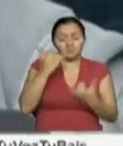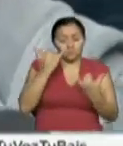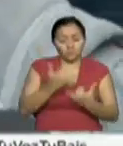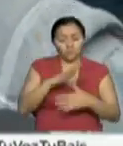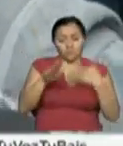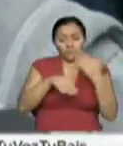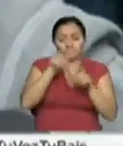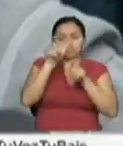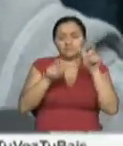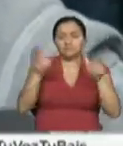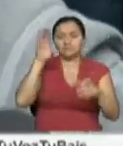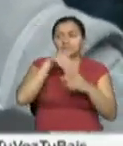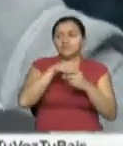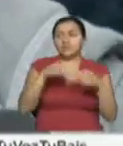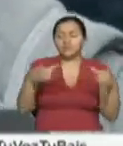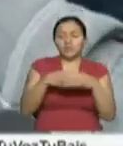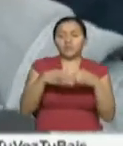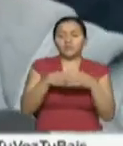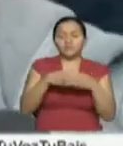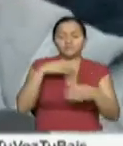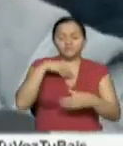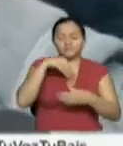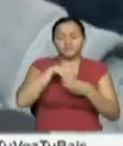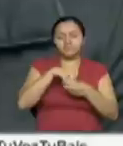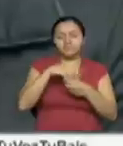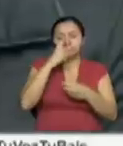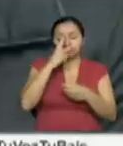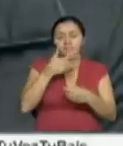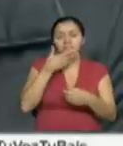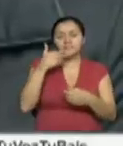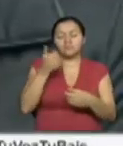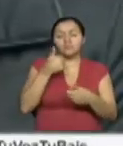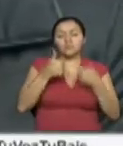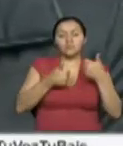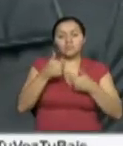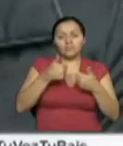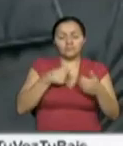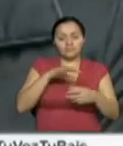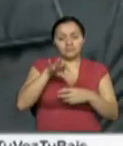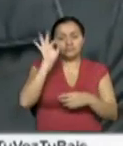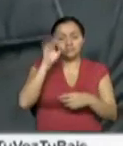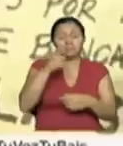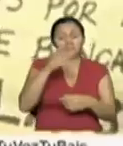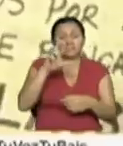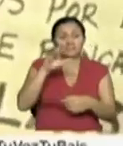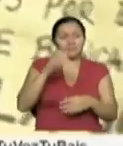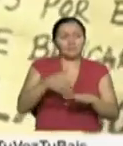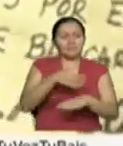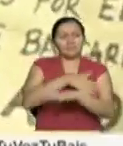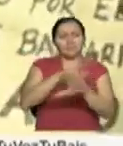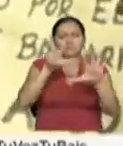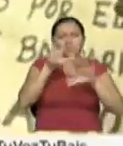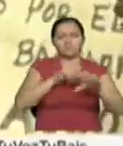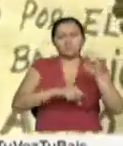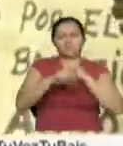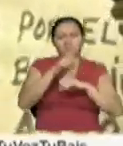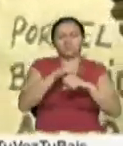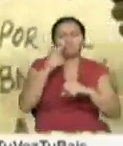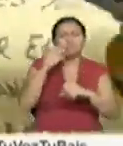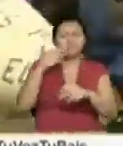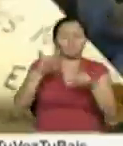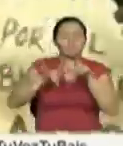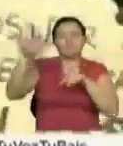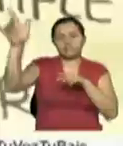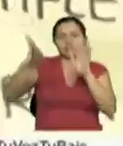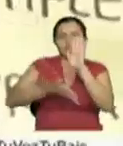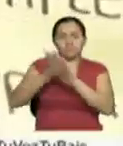la gente personalmente vean cuál es el mejor. Hay quienes como Cristian tenían solo 8 años cuando sus padres se fueron.